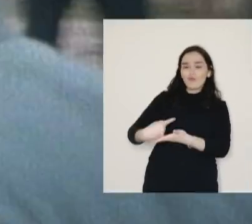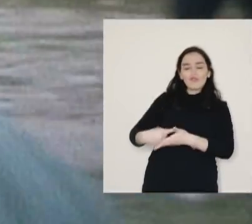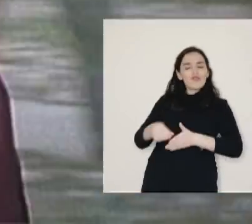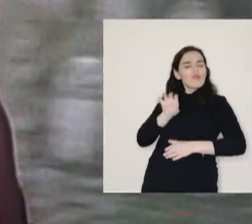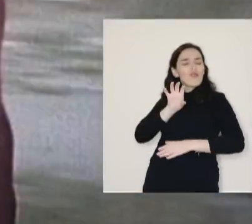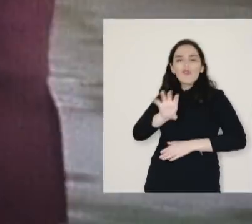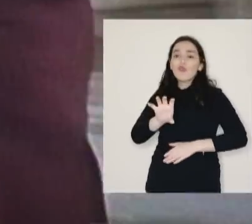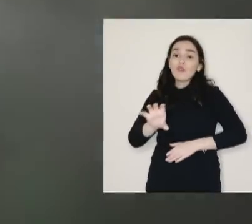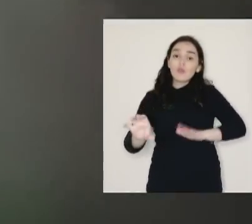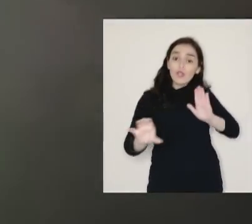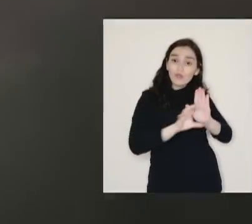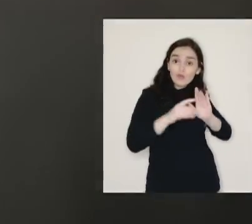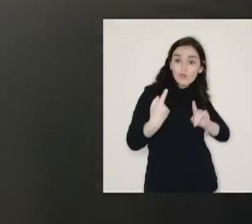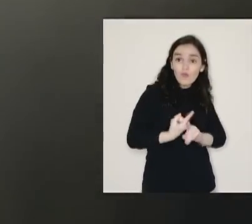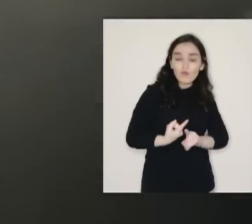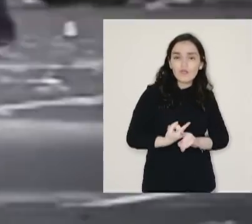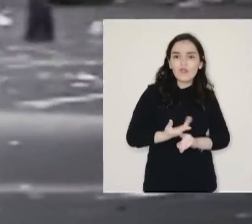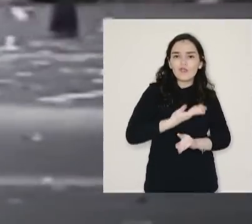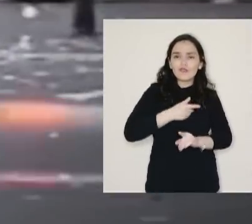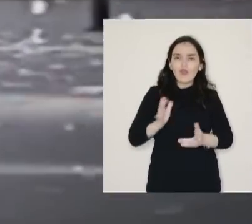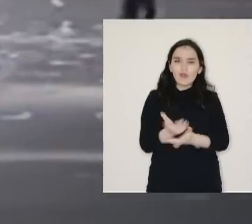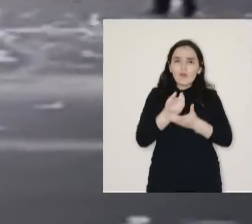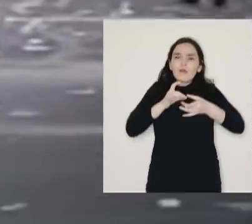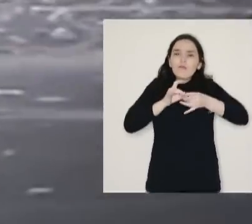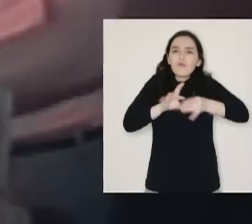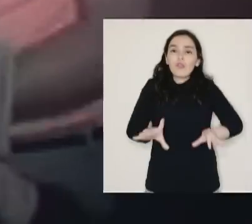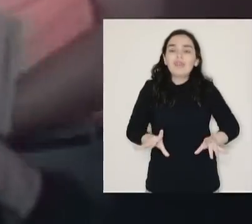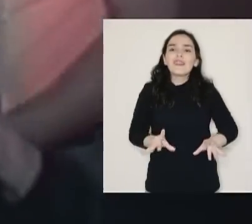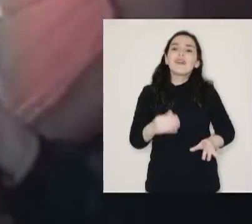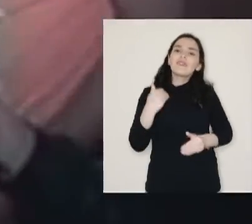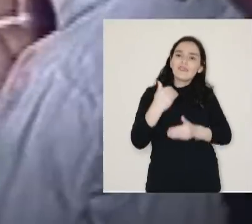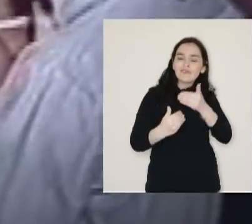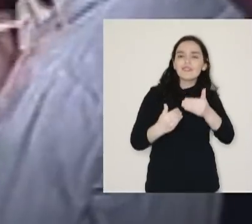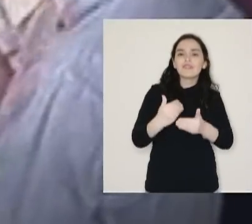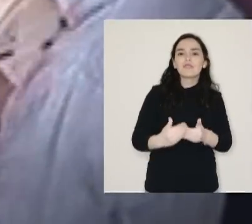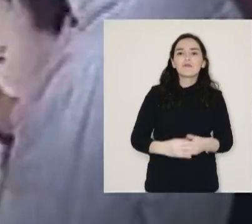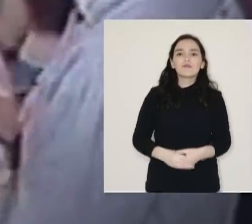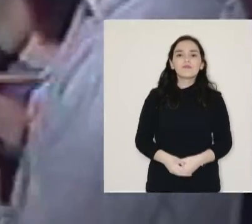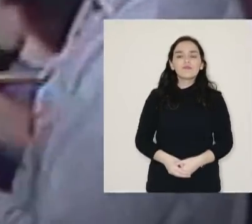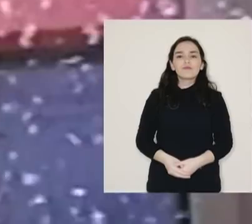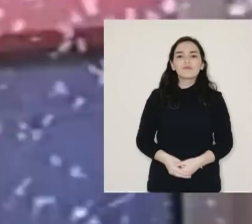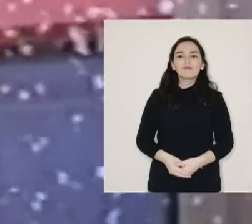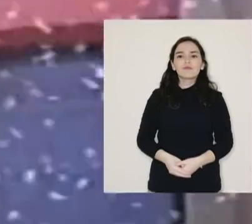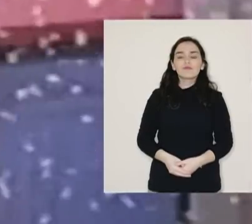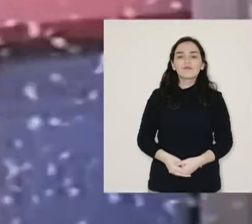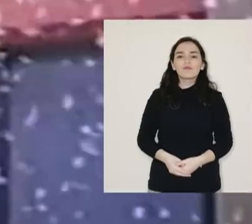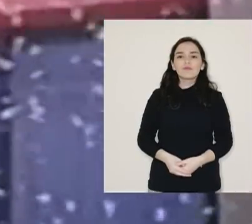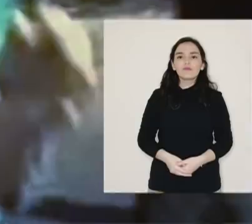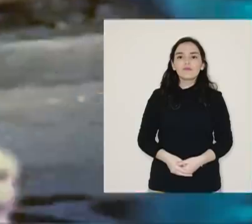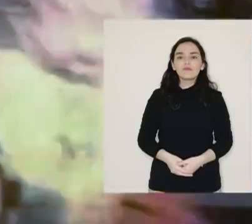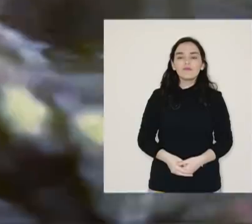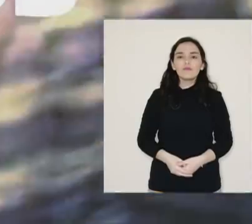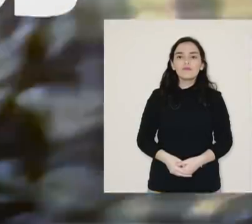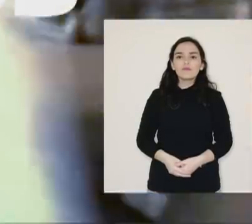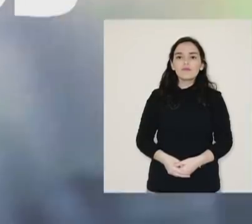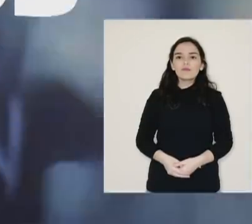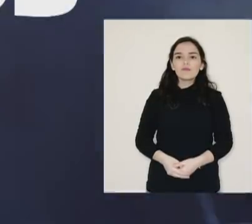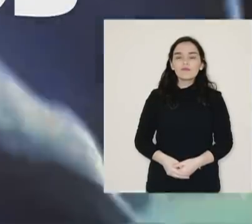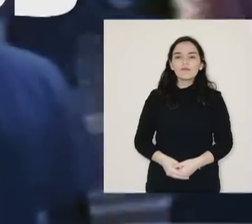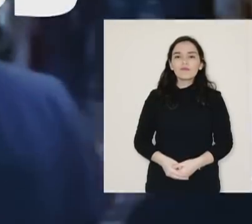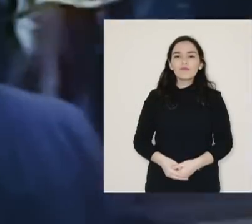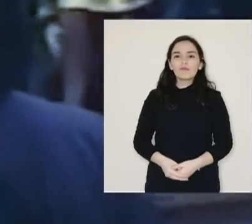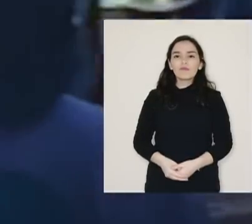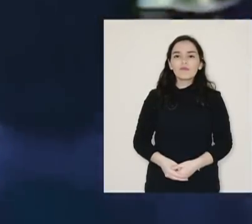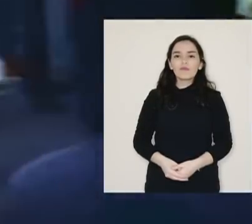Cuando nos impusieron el horror y la constitución del abuso, recuperamos la democracia y